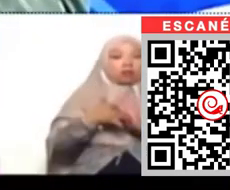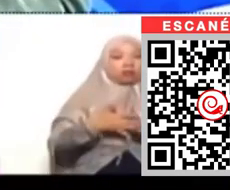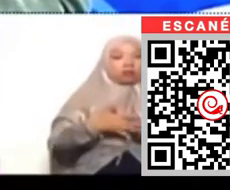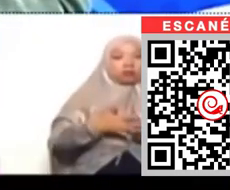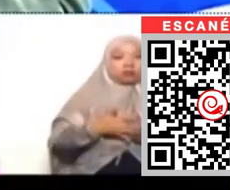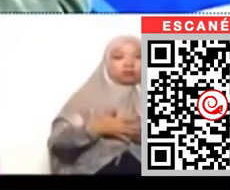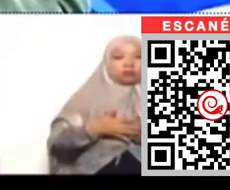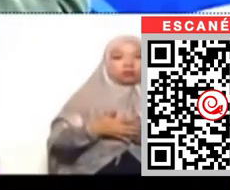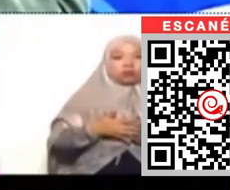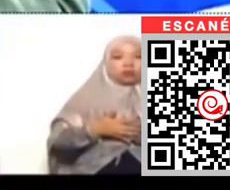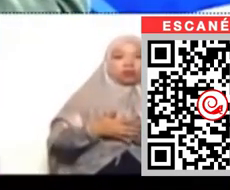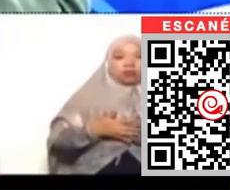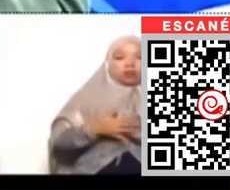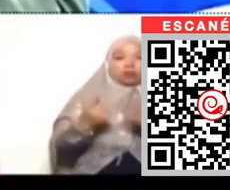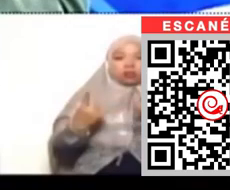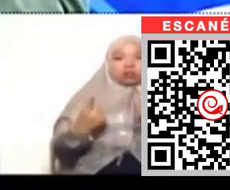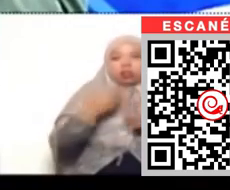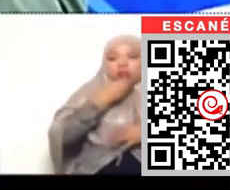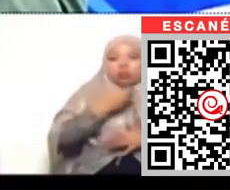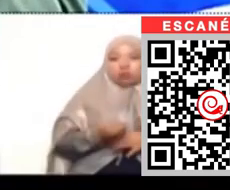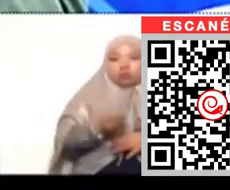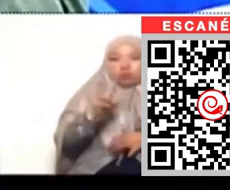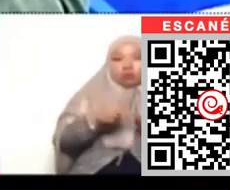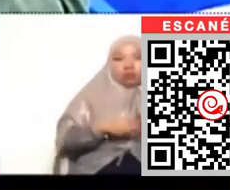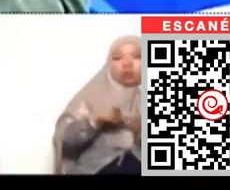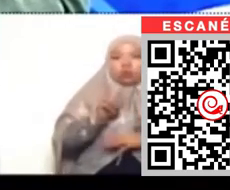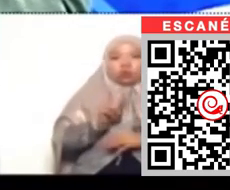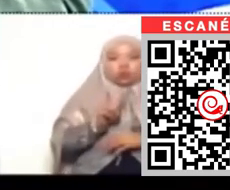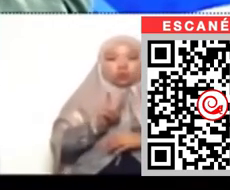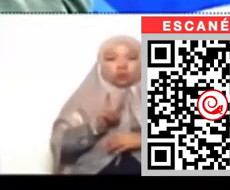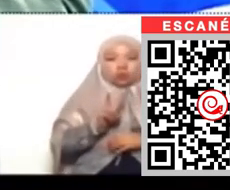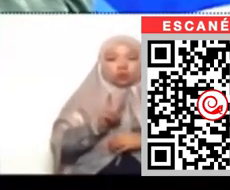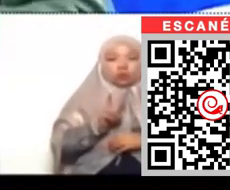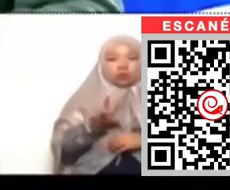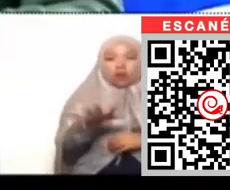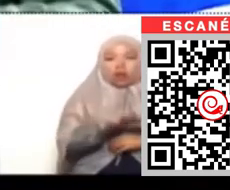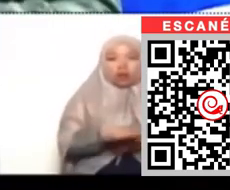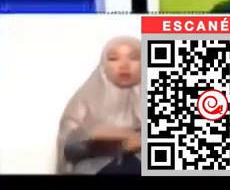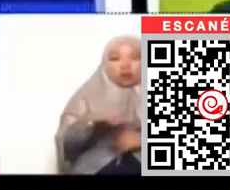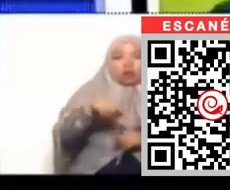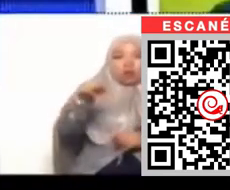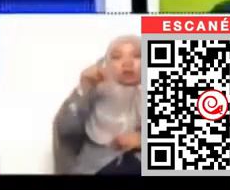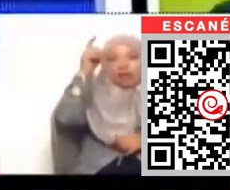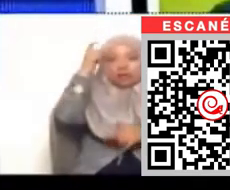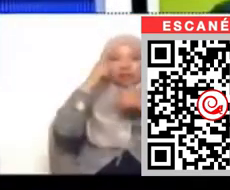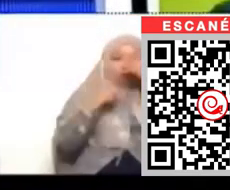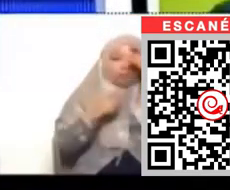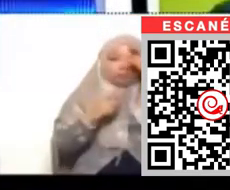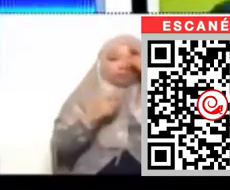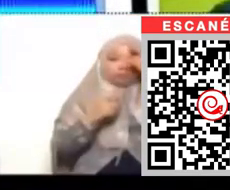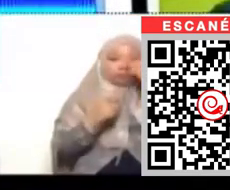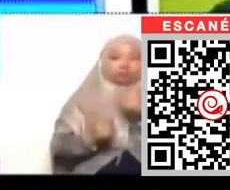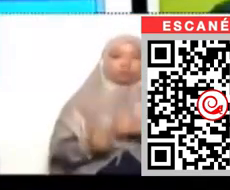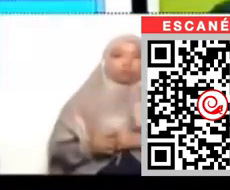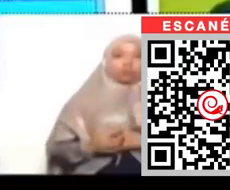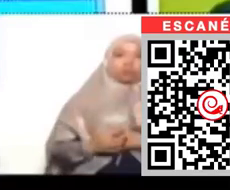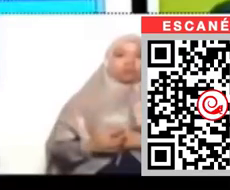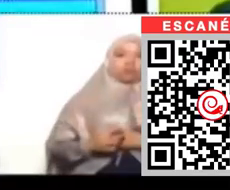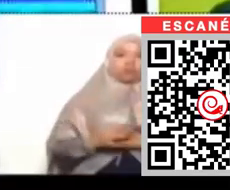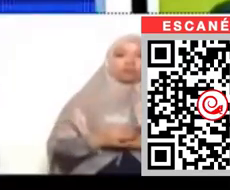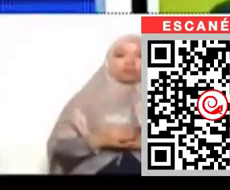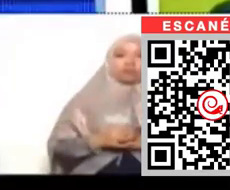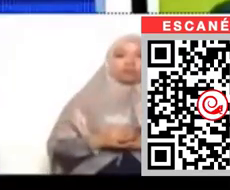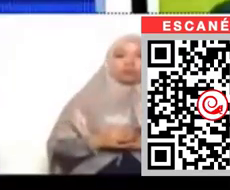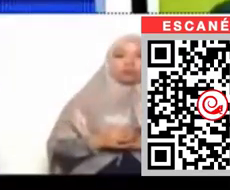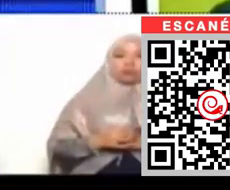cuando actuó aquel 6 de diciembre de 2002? En la Plaza Altamira, el comandante Hugo Chávez. Sí, que el presidente Chávez había